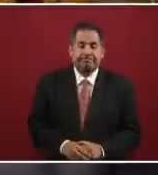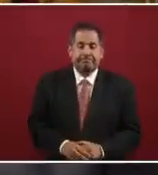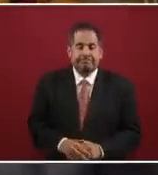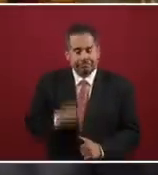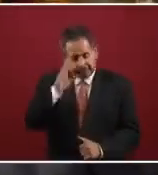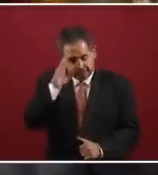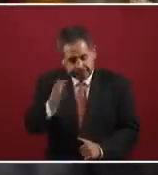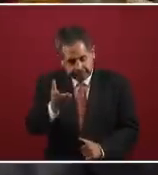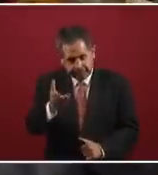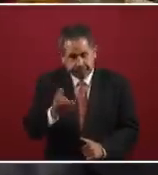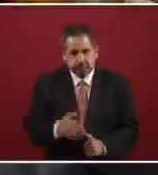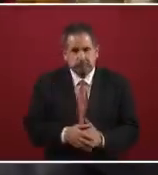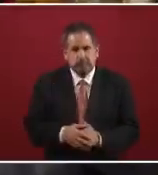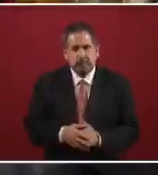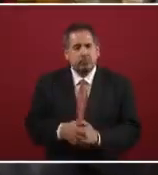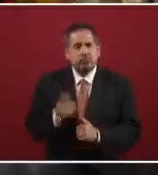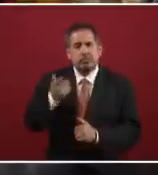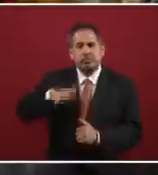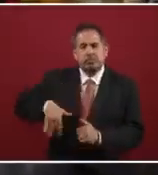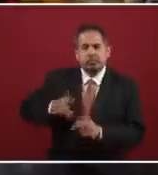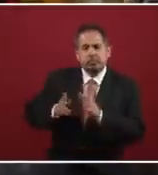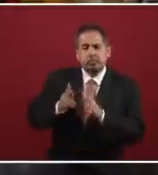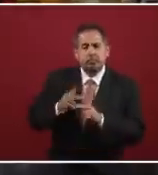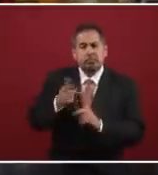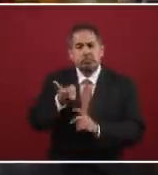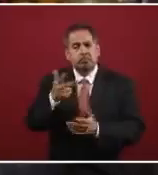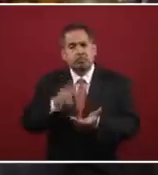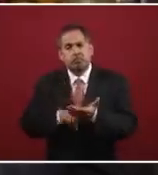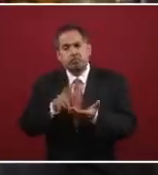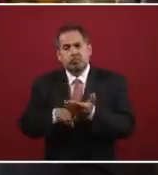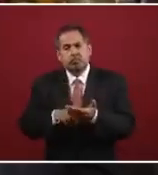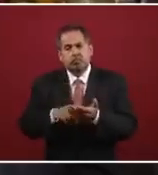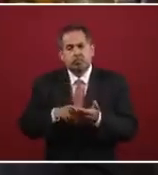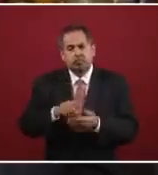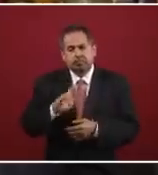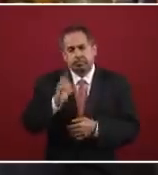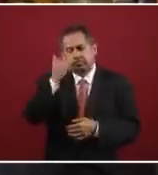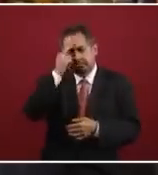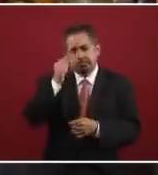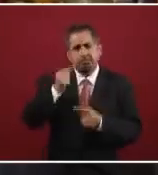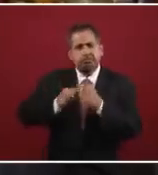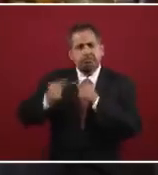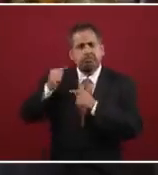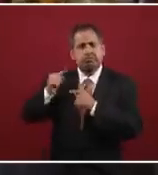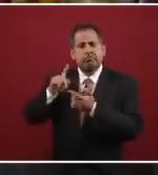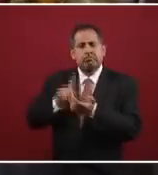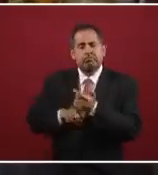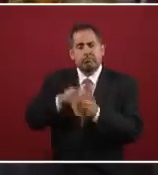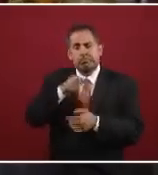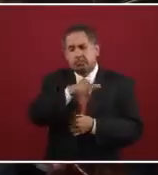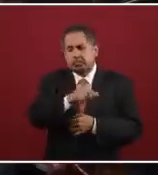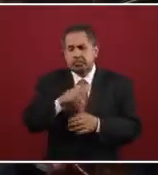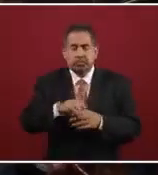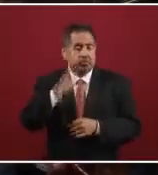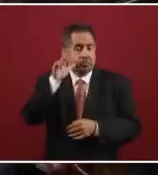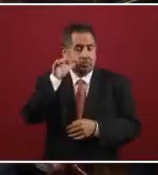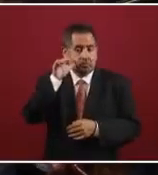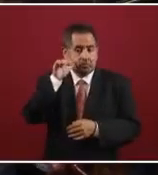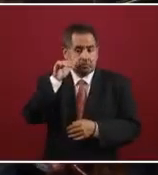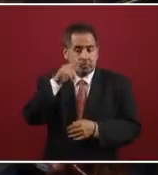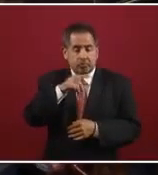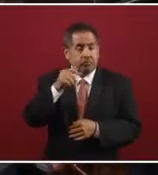señor estaba hablando hace unos momentos del precio la gasolina recordando un poquito retrocede ando un poquito a la cuestión de que los mochis